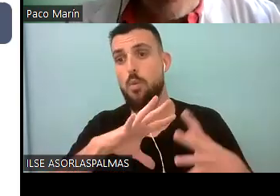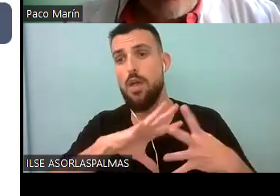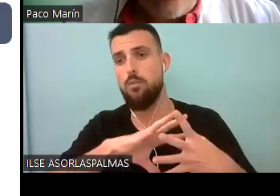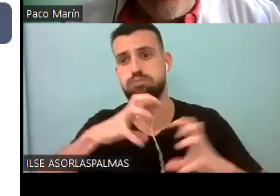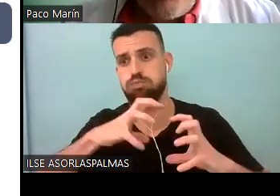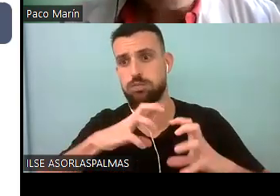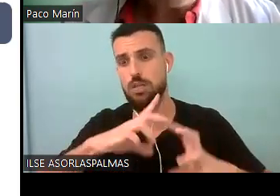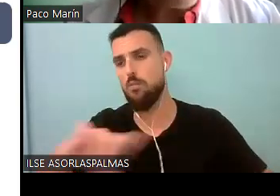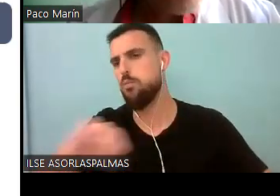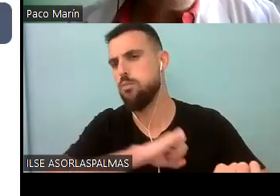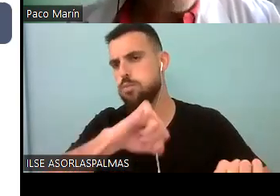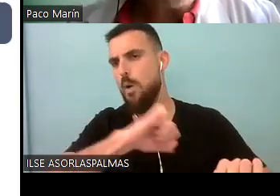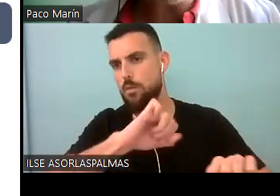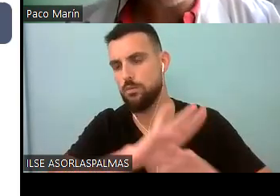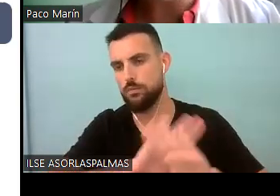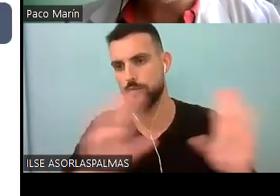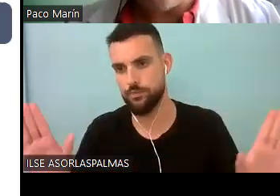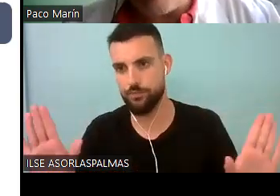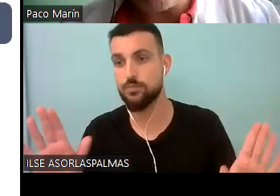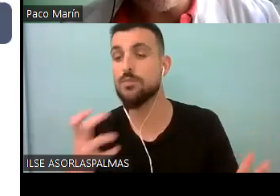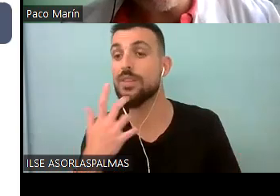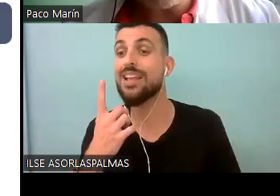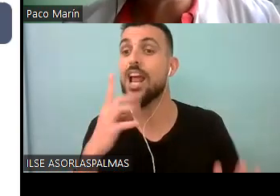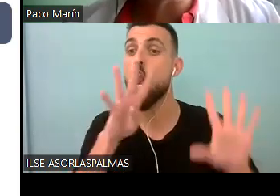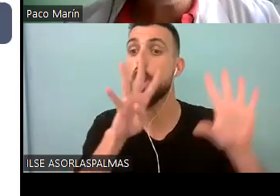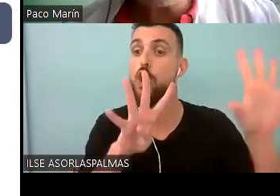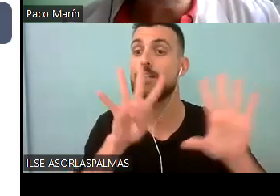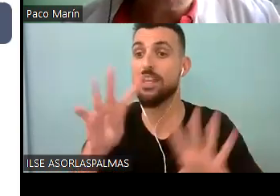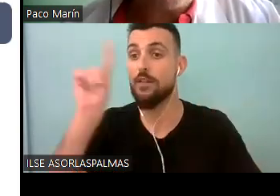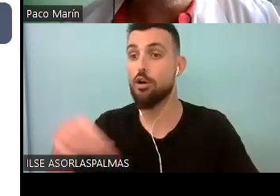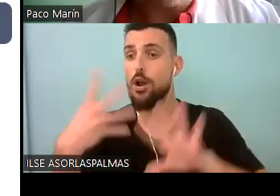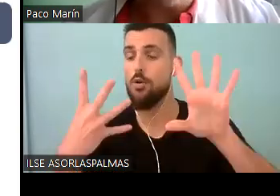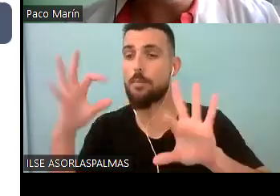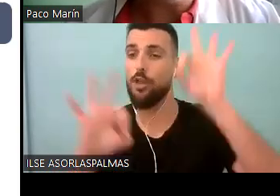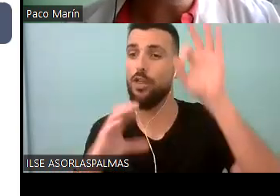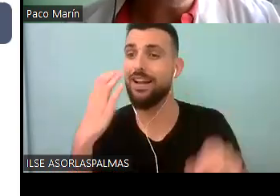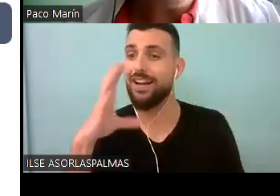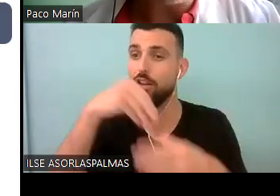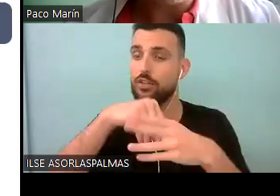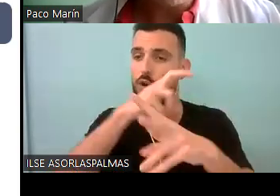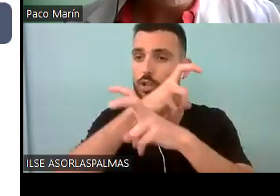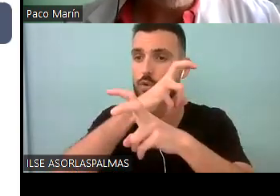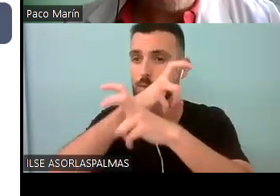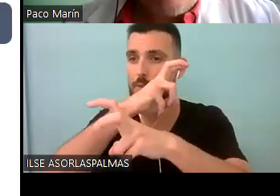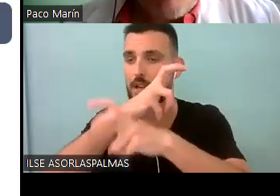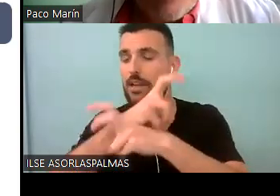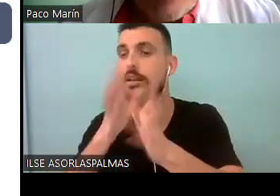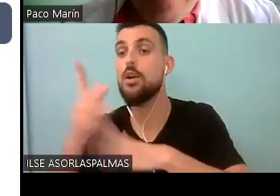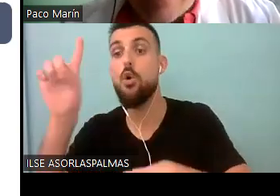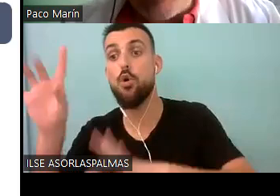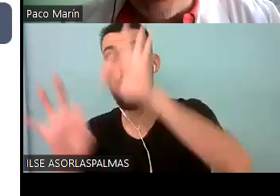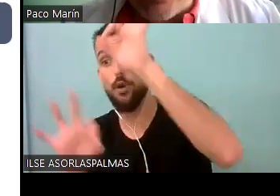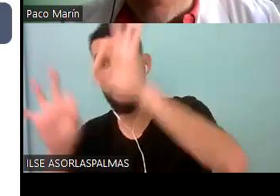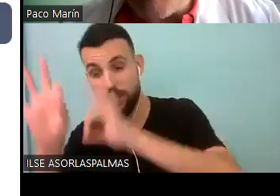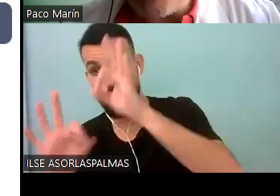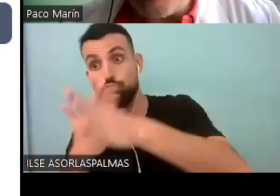en los huesos, que solo el 1% está fuera de los huesos, pero este 1% es esencial. Por lo tanto, hemos de cuidar ese